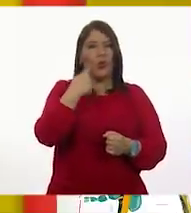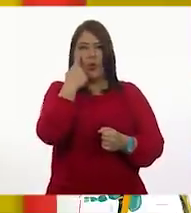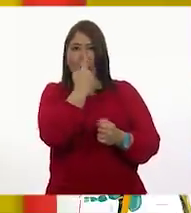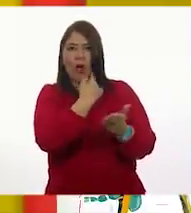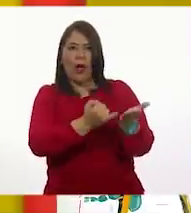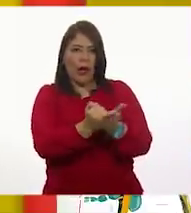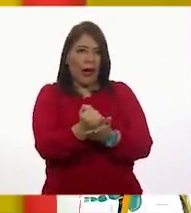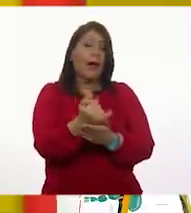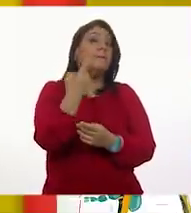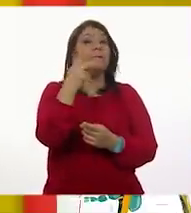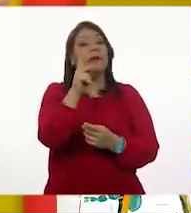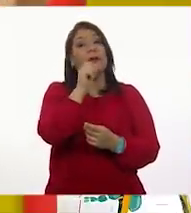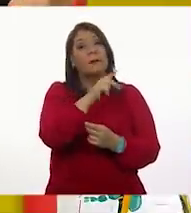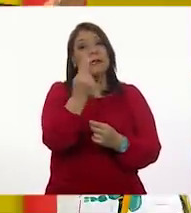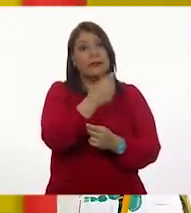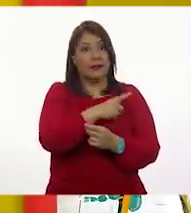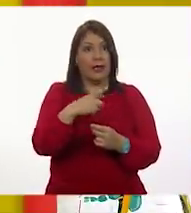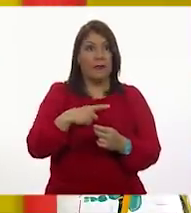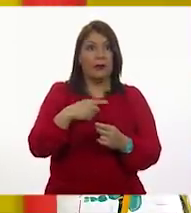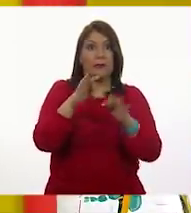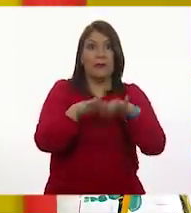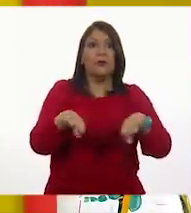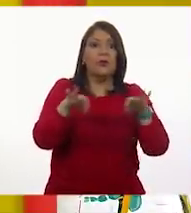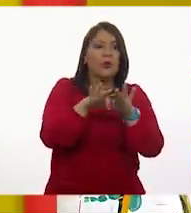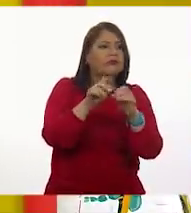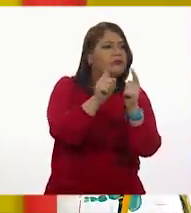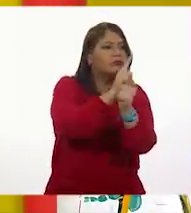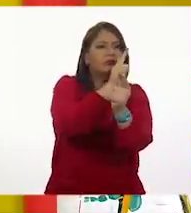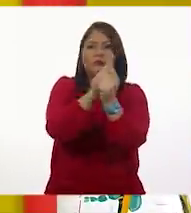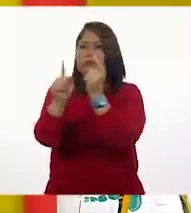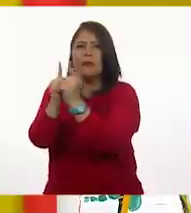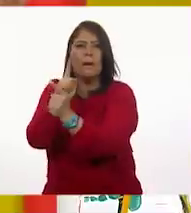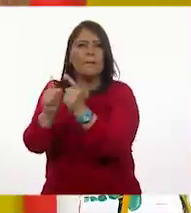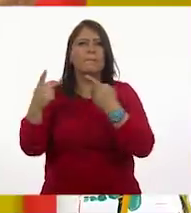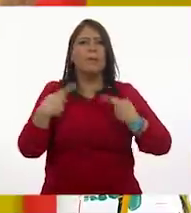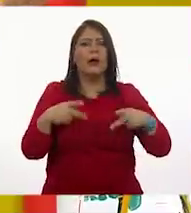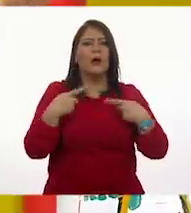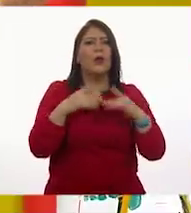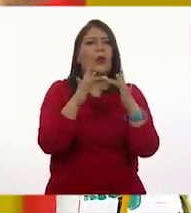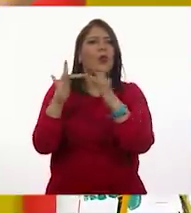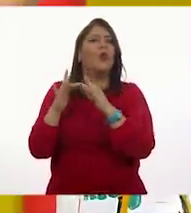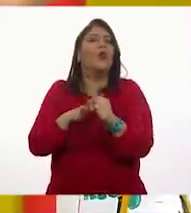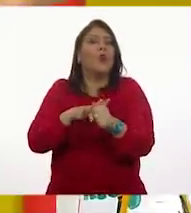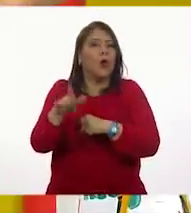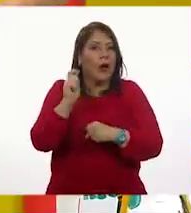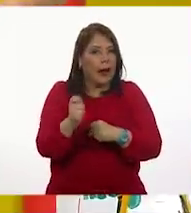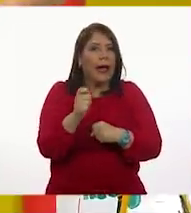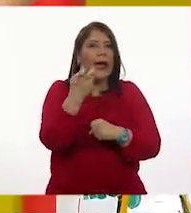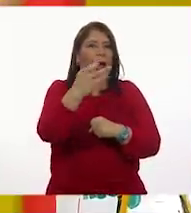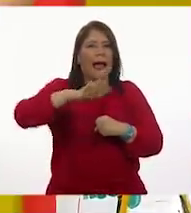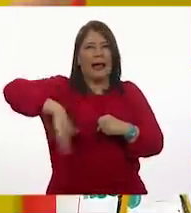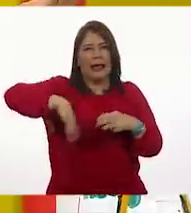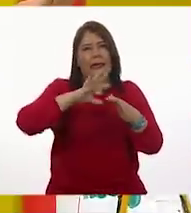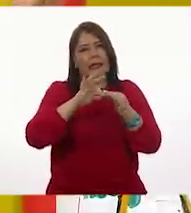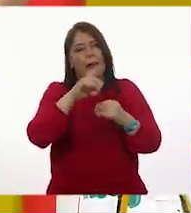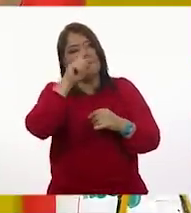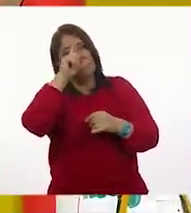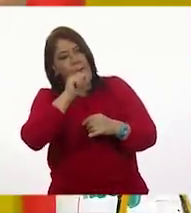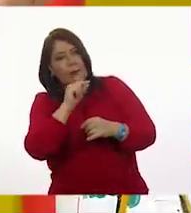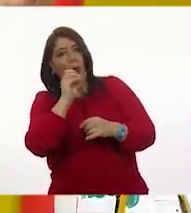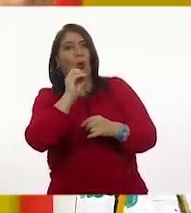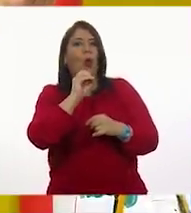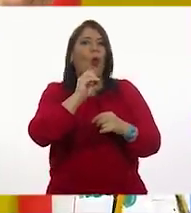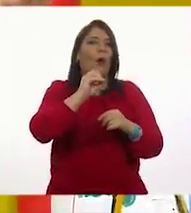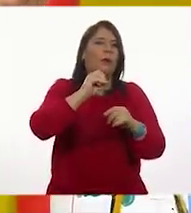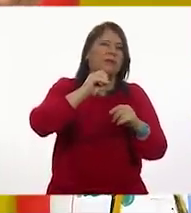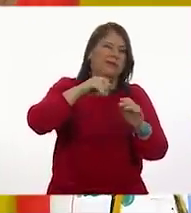muy importante ver con qué personas nos estamos relacionando. Y estos impactos de los que ustedes nos hablaban, tanto positivos